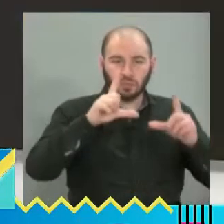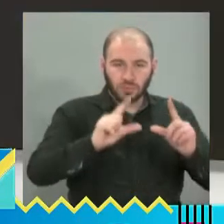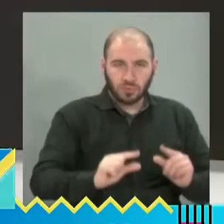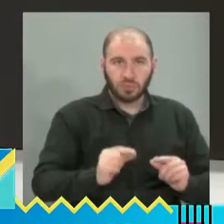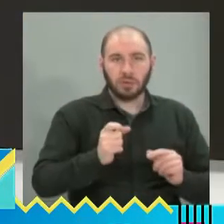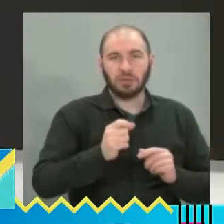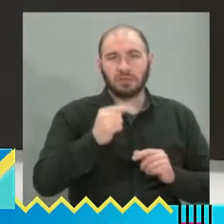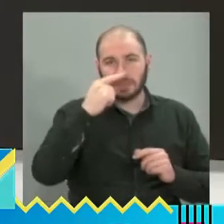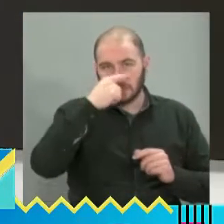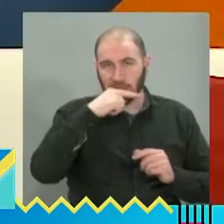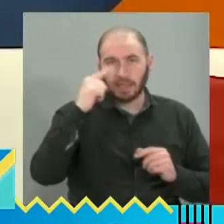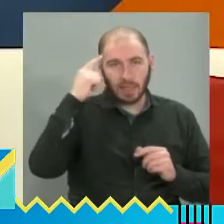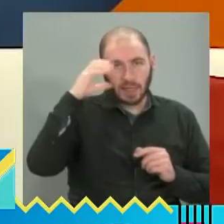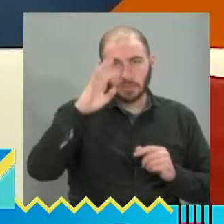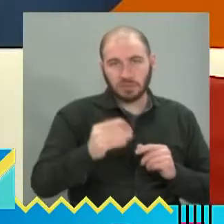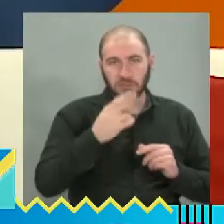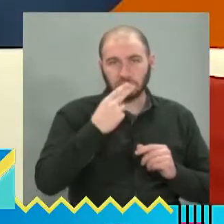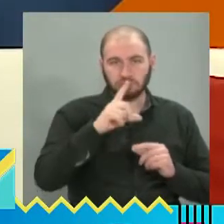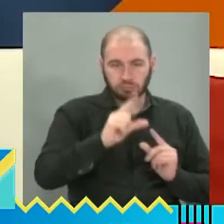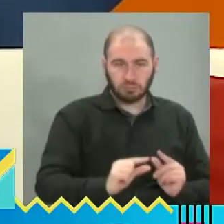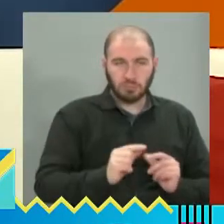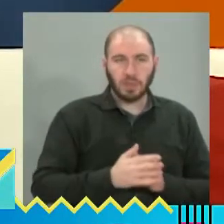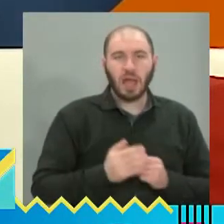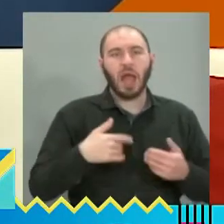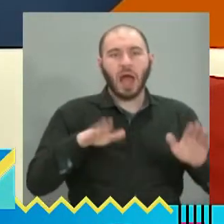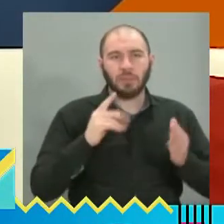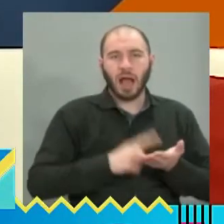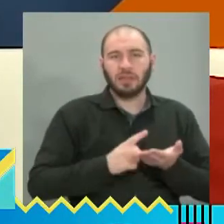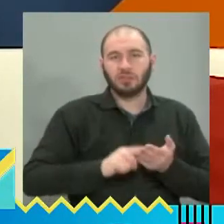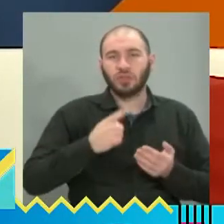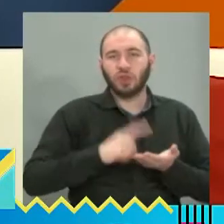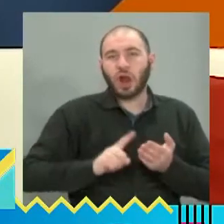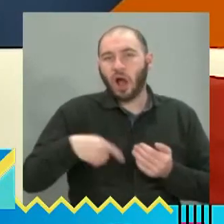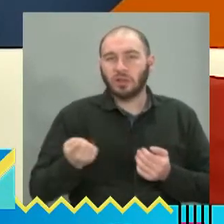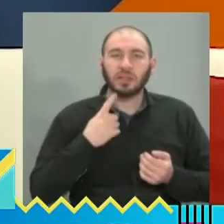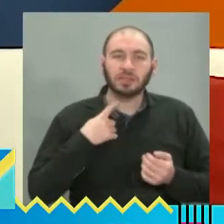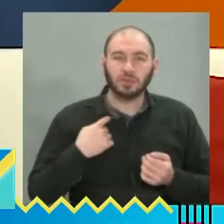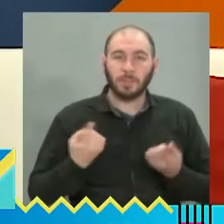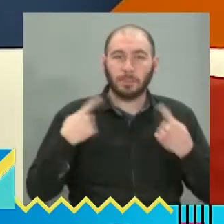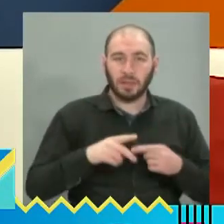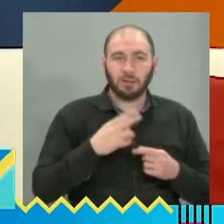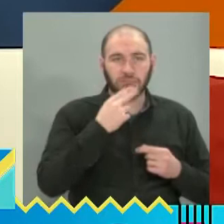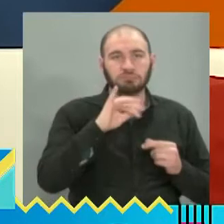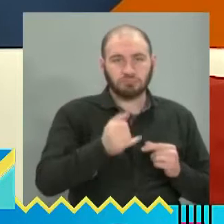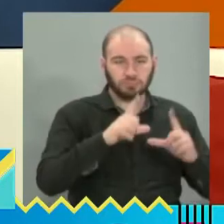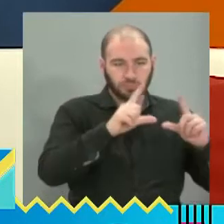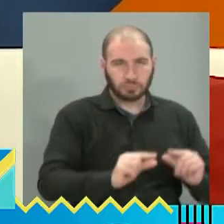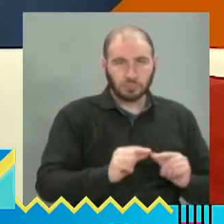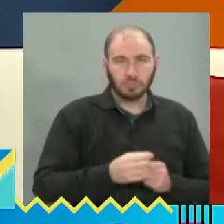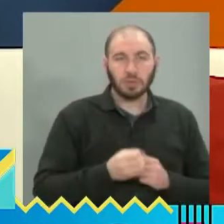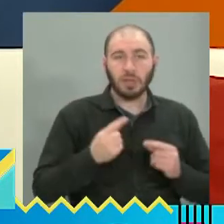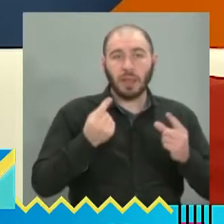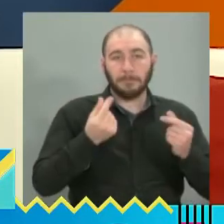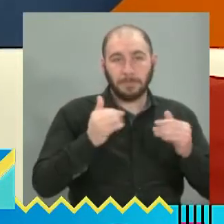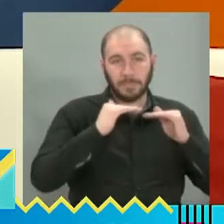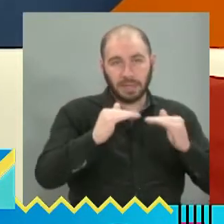al 7-10% de tabaquismo, tienen quizás más adicción a otras drogas, pero con el tabaquismo sí le han ganado la batalla con el